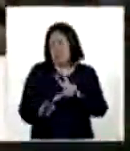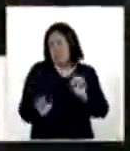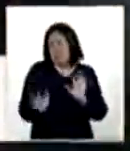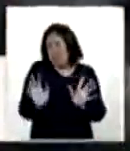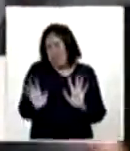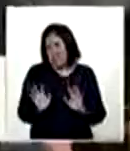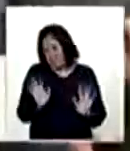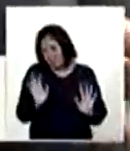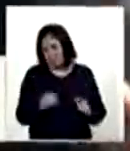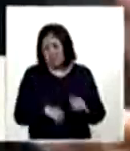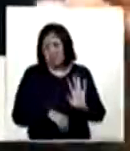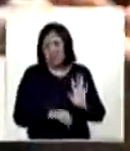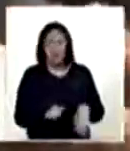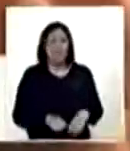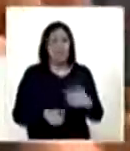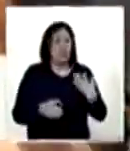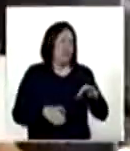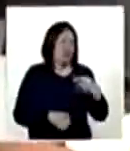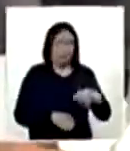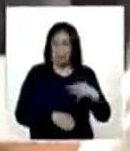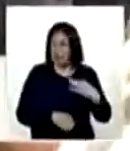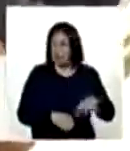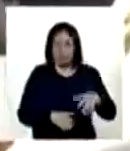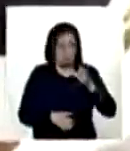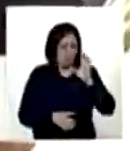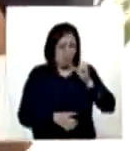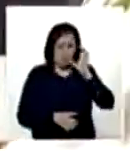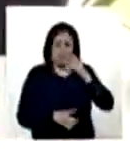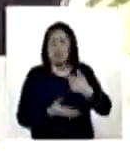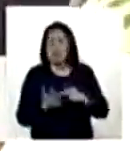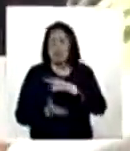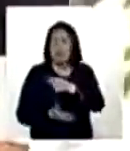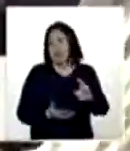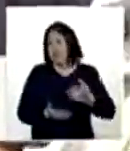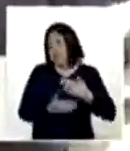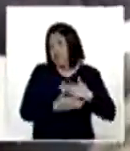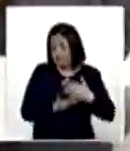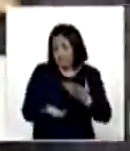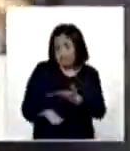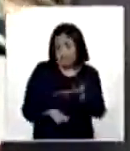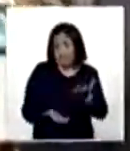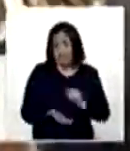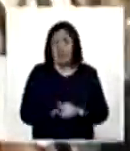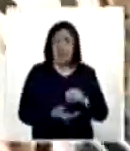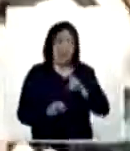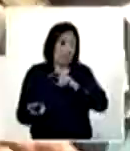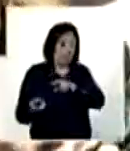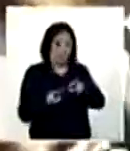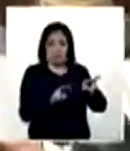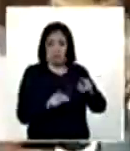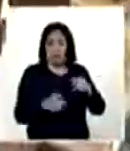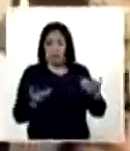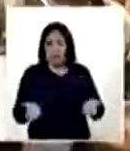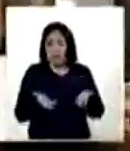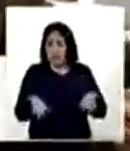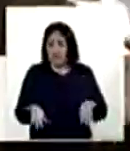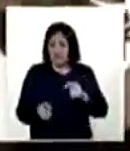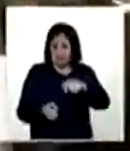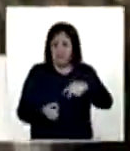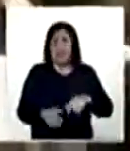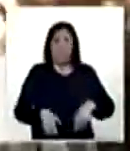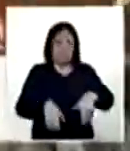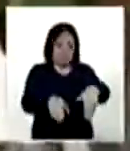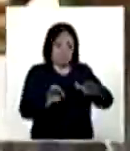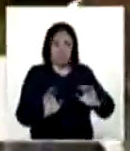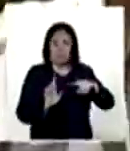sí, más o menos. Siempre tomamos. Bueno, ese es el cariño entonces que estamos viendo. Hay aquí en el Cementerio Nueva